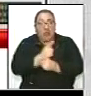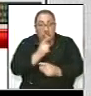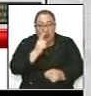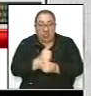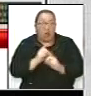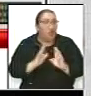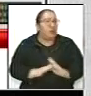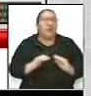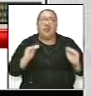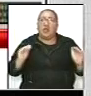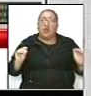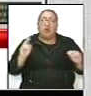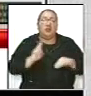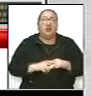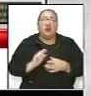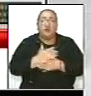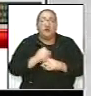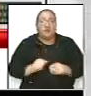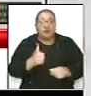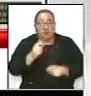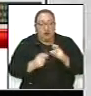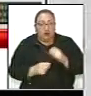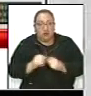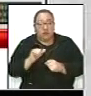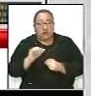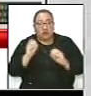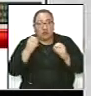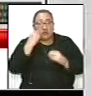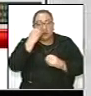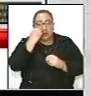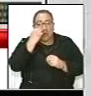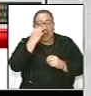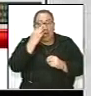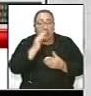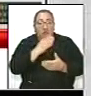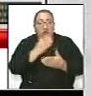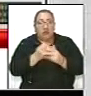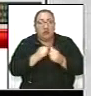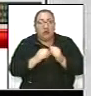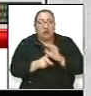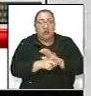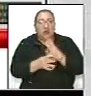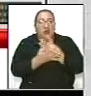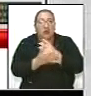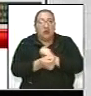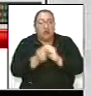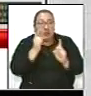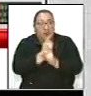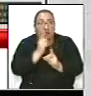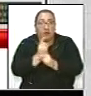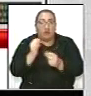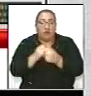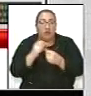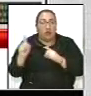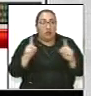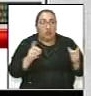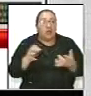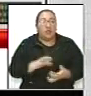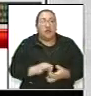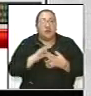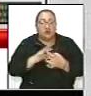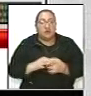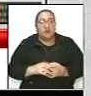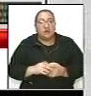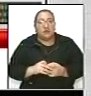o indirecta, entre la víctima y el adolescente en conflicto con la ley penal, dirigido por un mediador